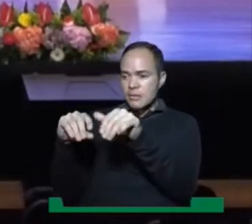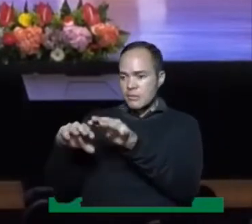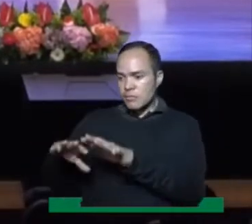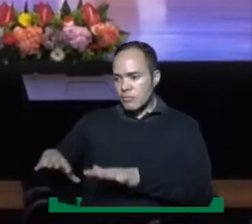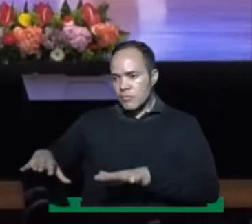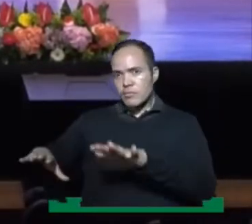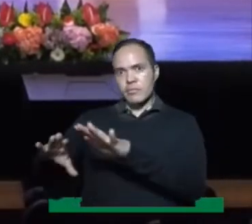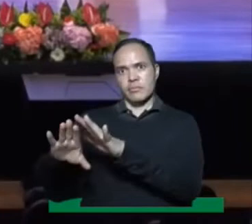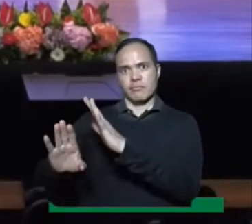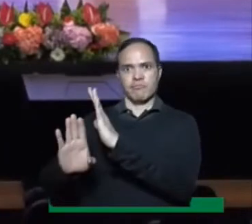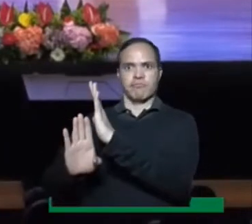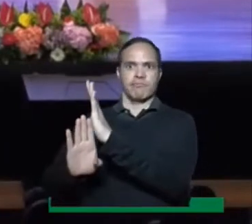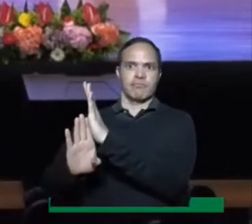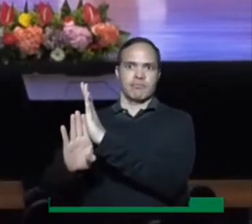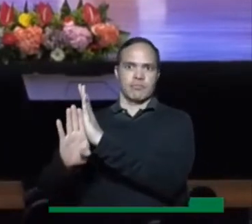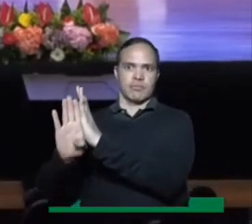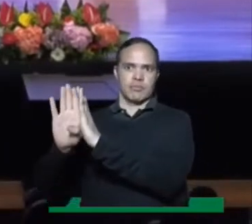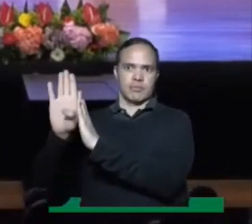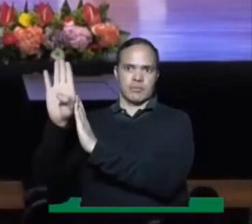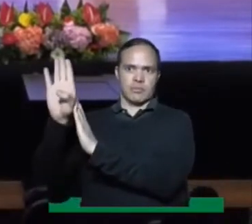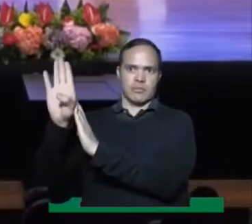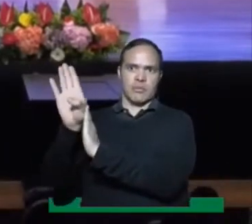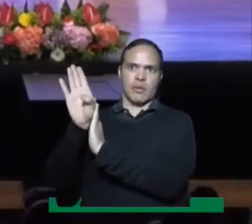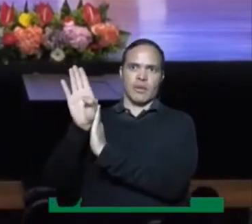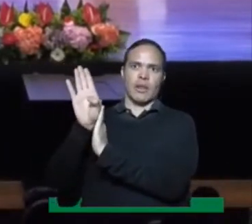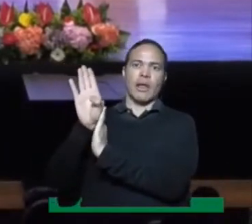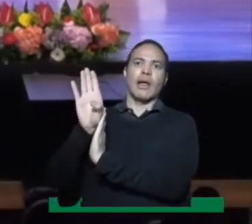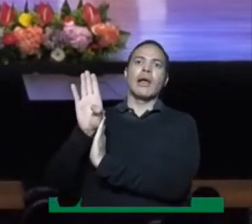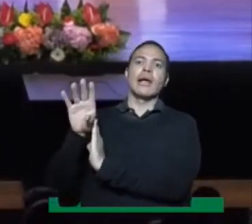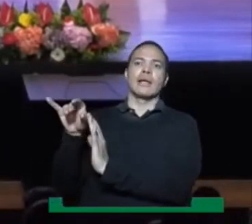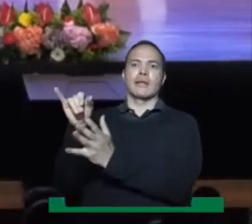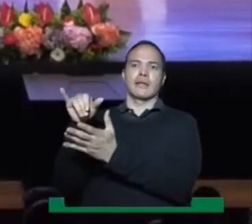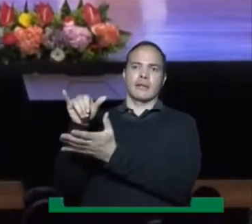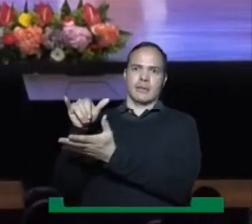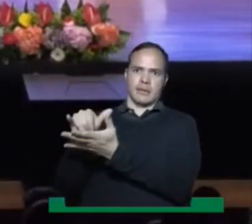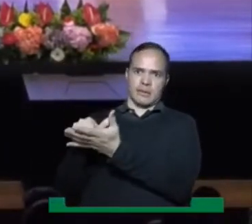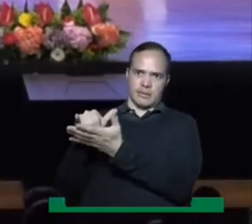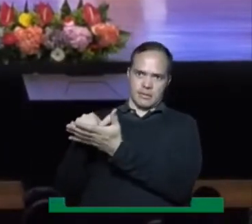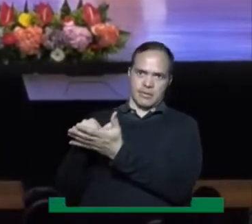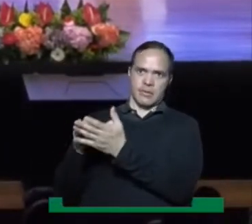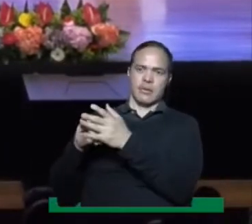teniendo gente feliz que finalmente es lo que nosotros buscamos